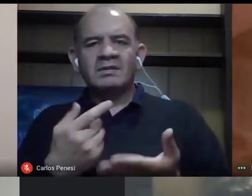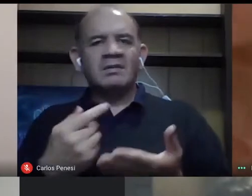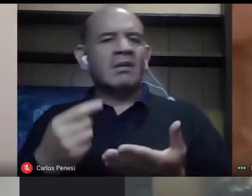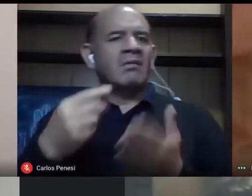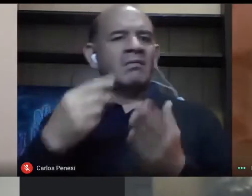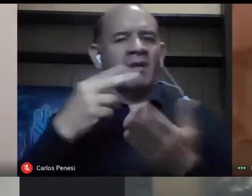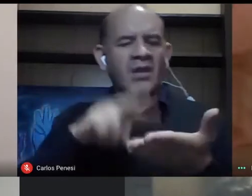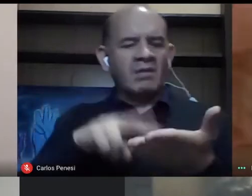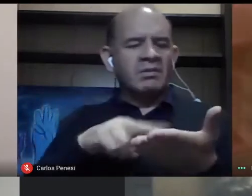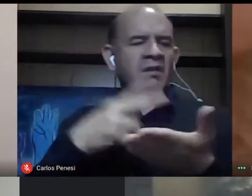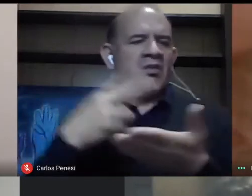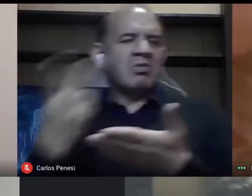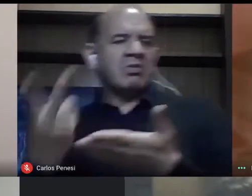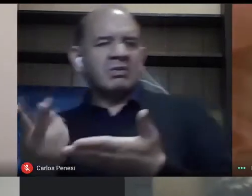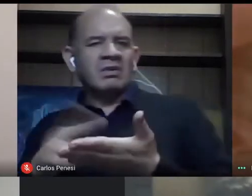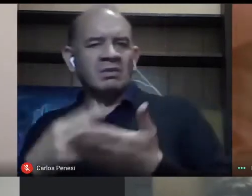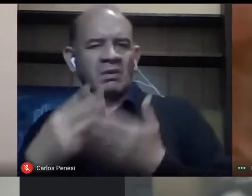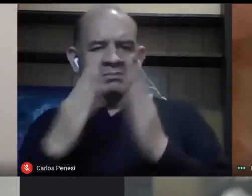lectores.